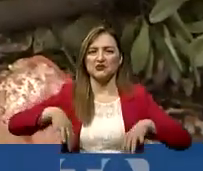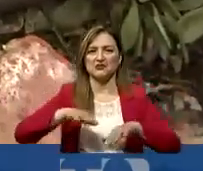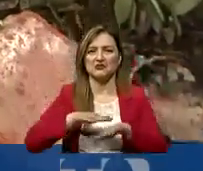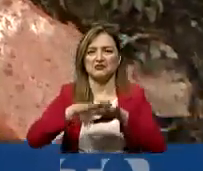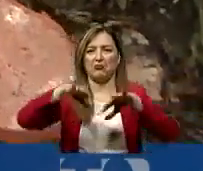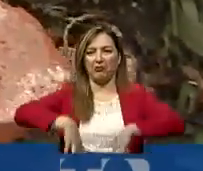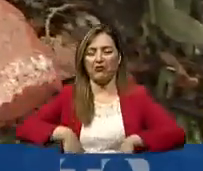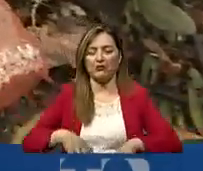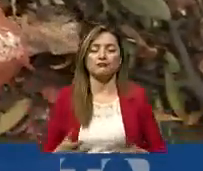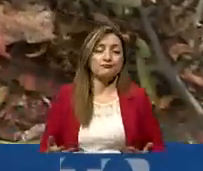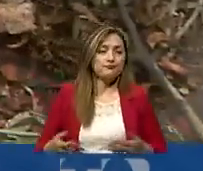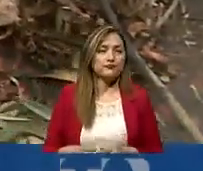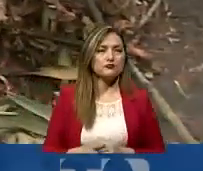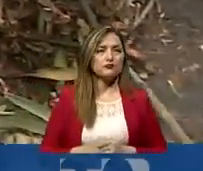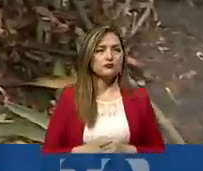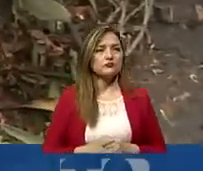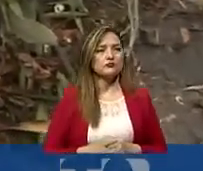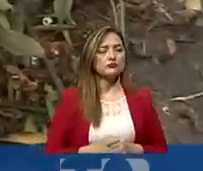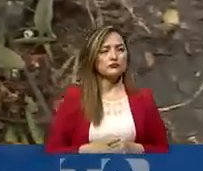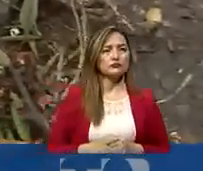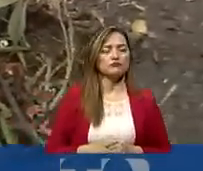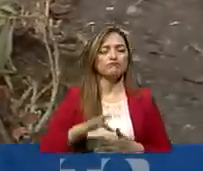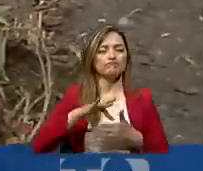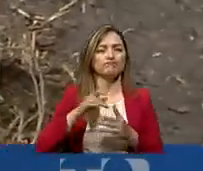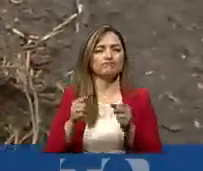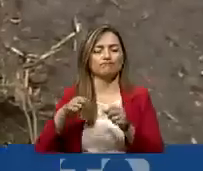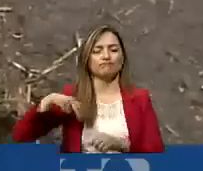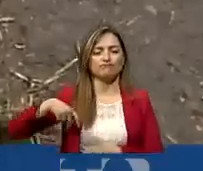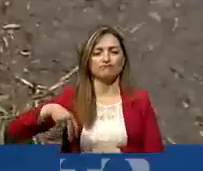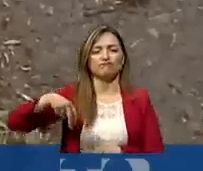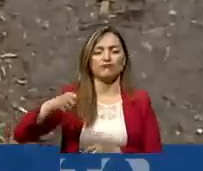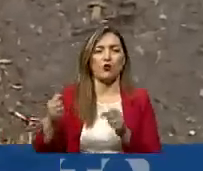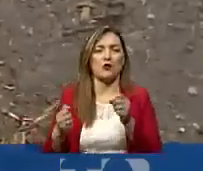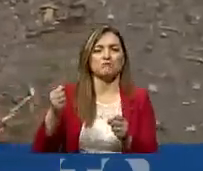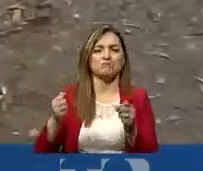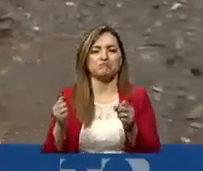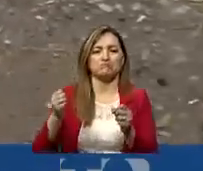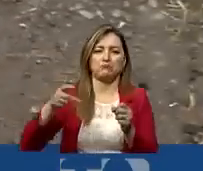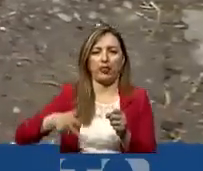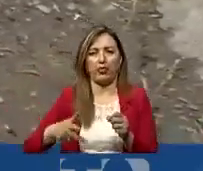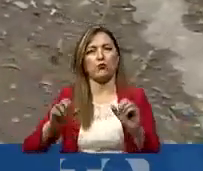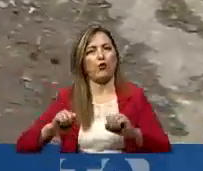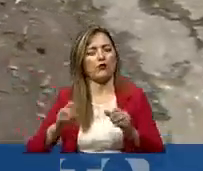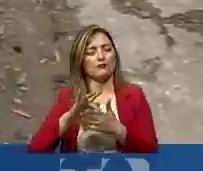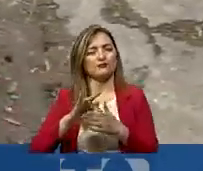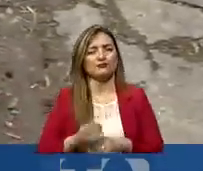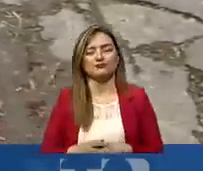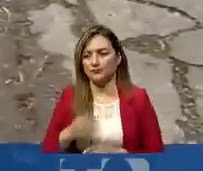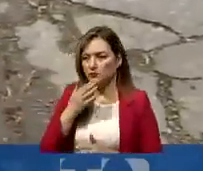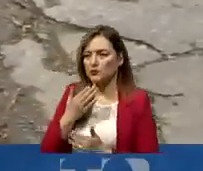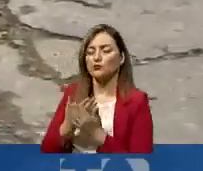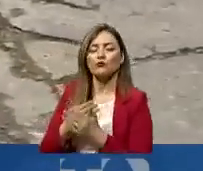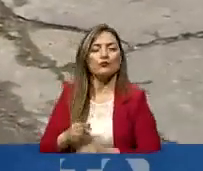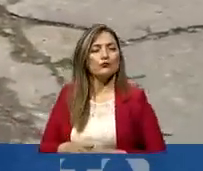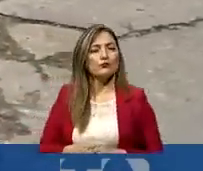la calle. Y sobre todo, esto es un riesgo para los transeúntes y para los vehículos que transitan por este lugar. Muy amable, señor Galeas.